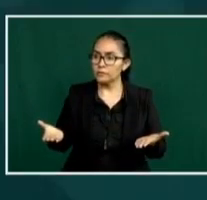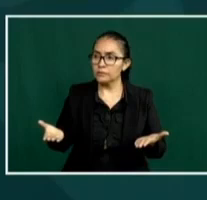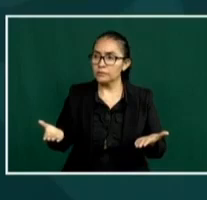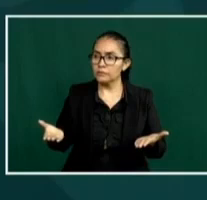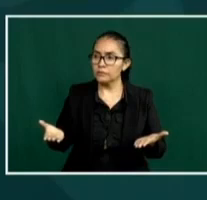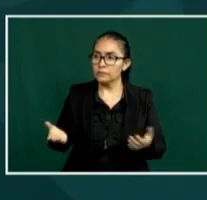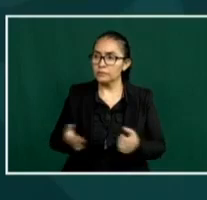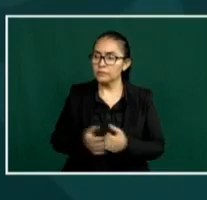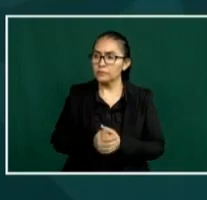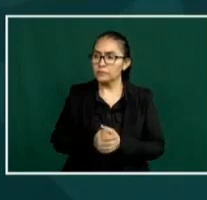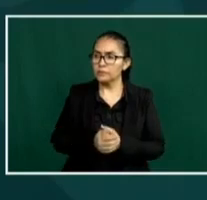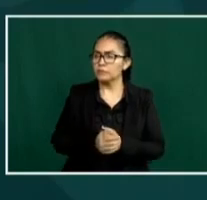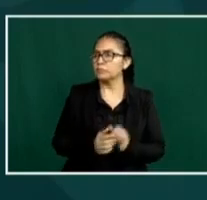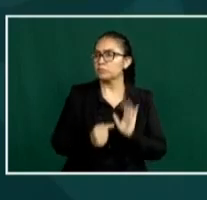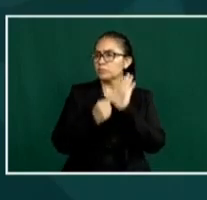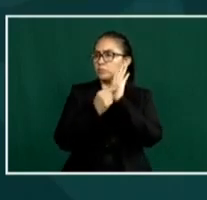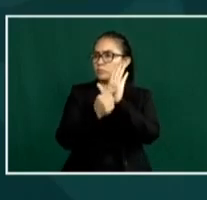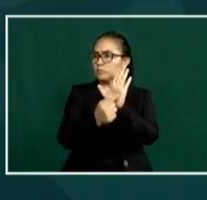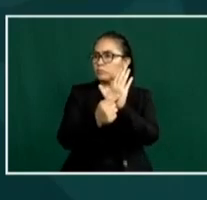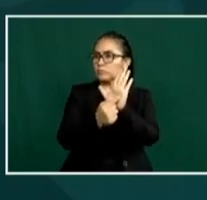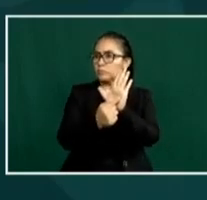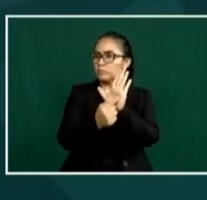dicen se proyectó